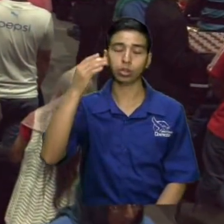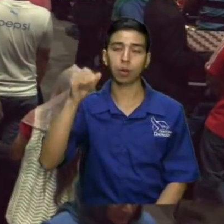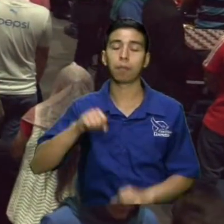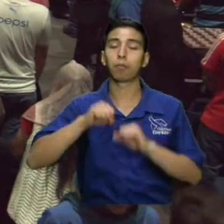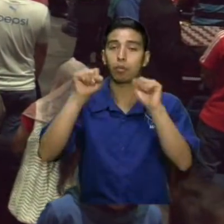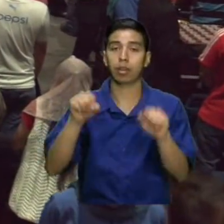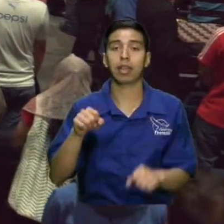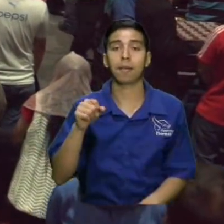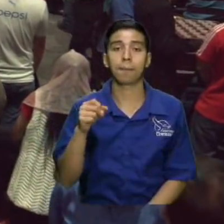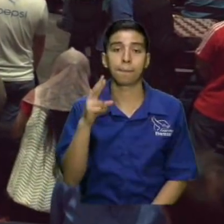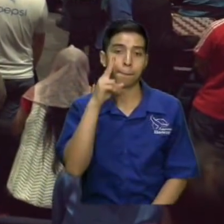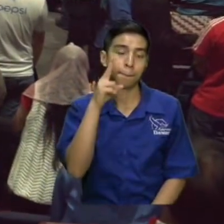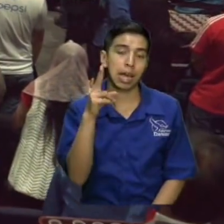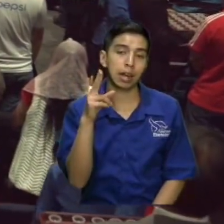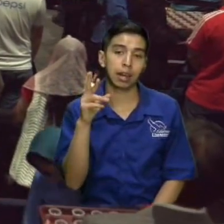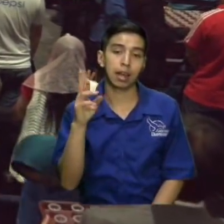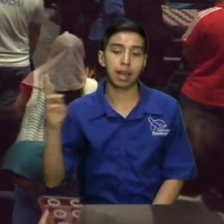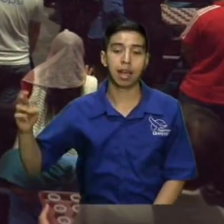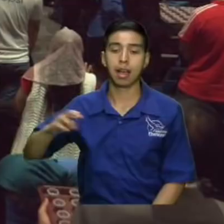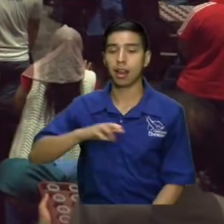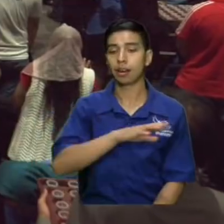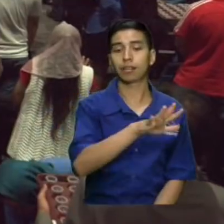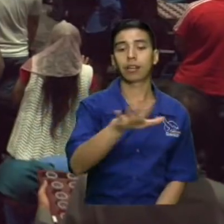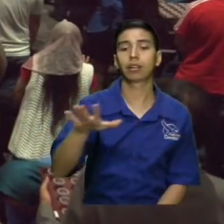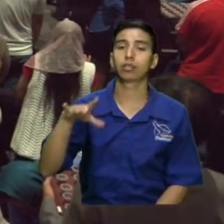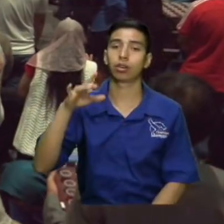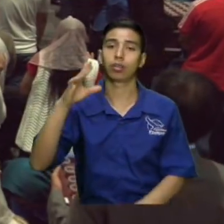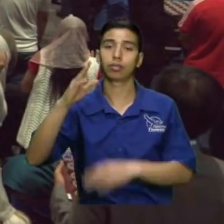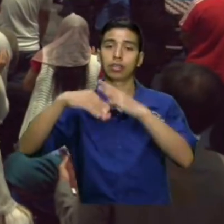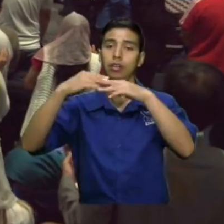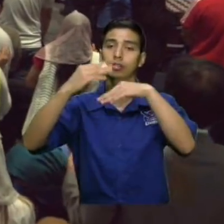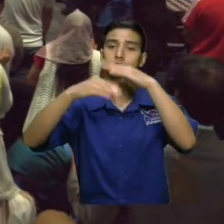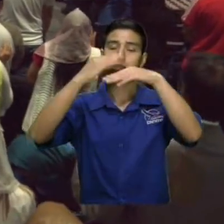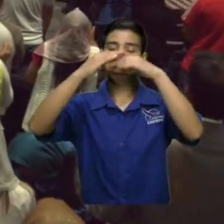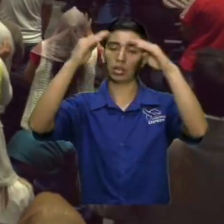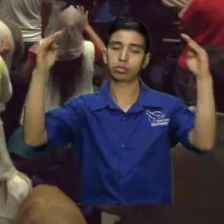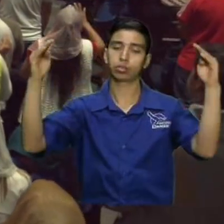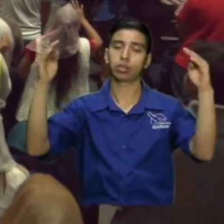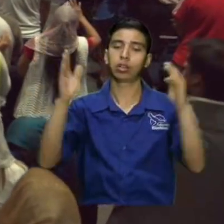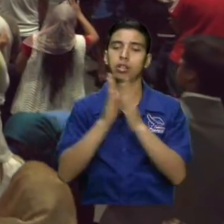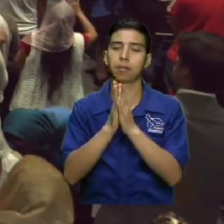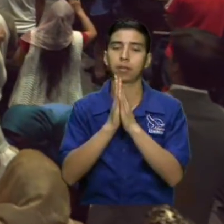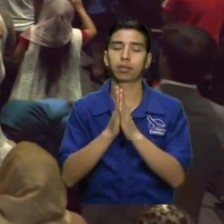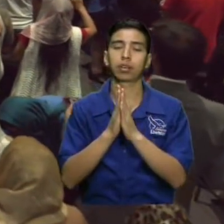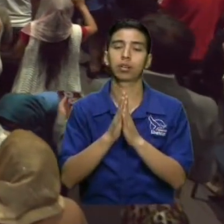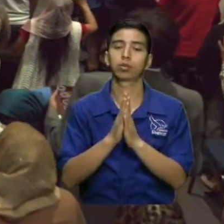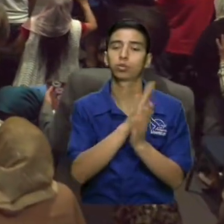cielos. Te pido, Señor, que sus nombres sean escritos